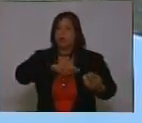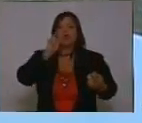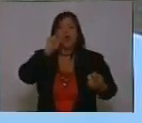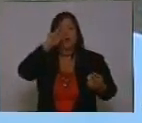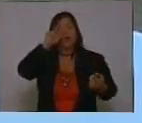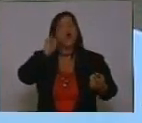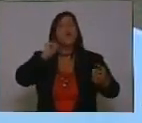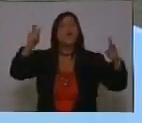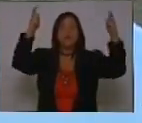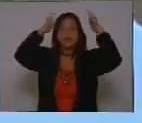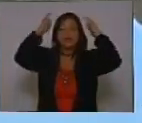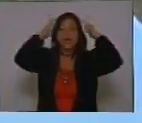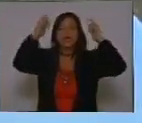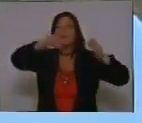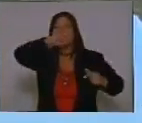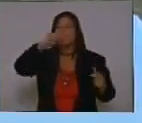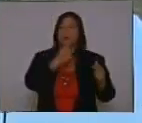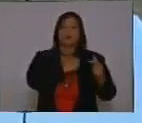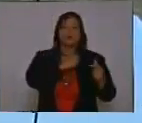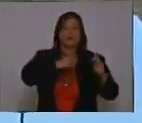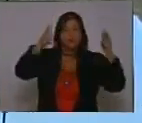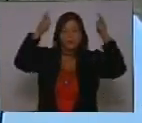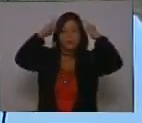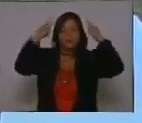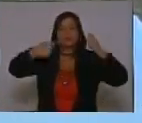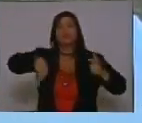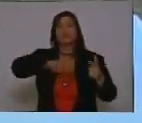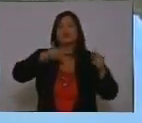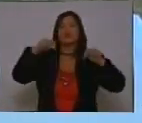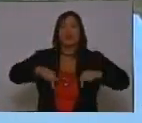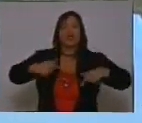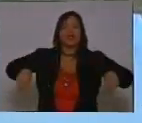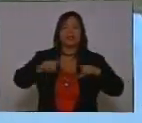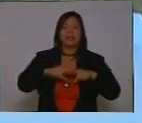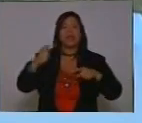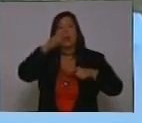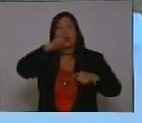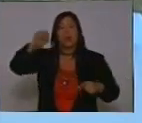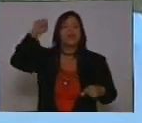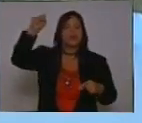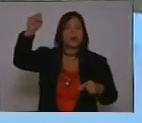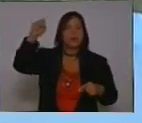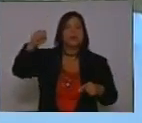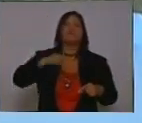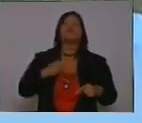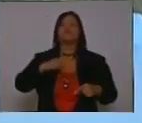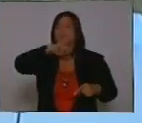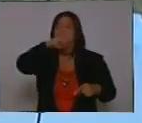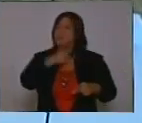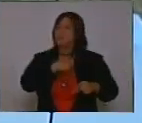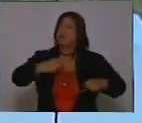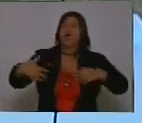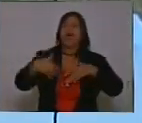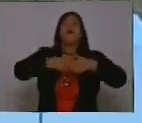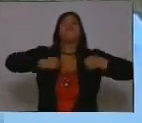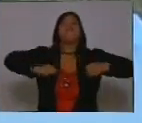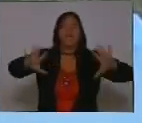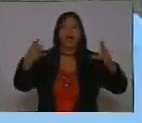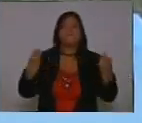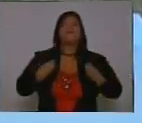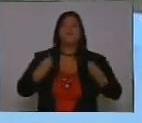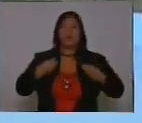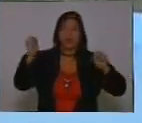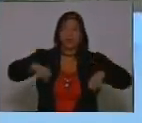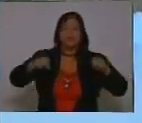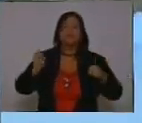somos chavistas. Porque nosotras y nosotros estamos con Nicolás Maduro, que está dando la vida. Él sí está